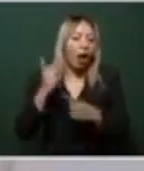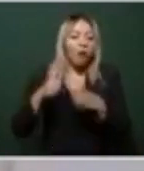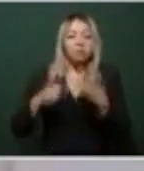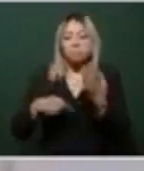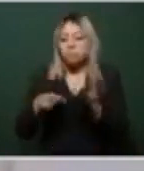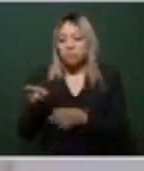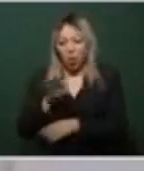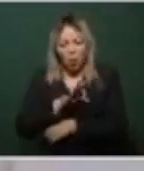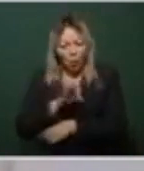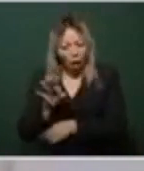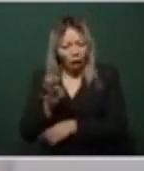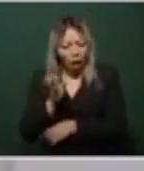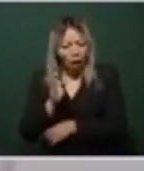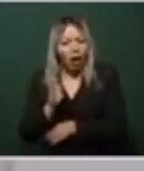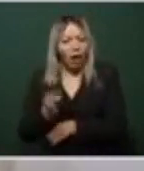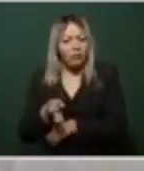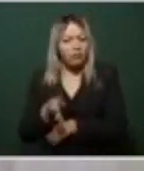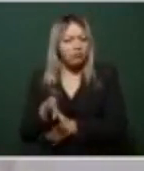quieren